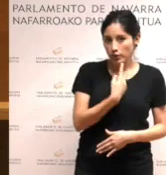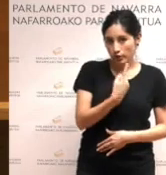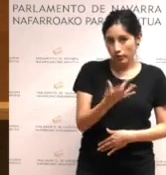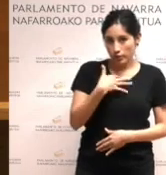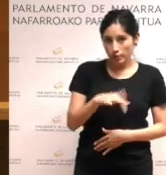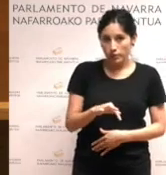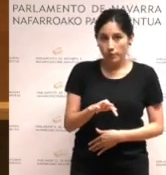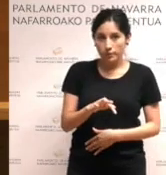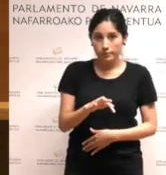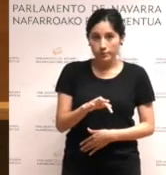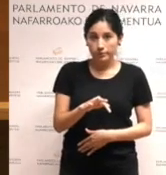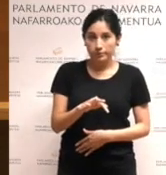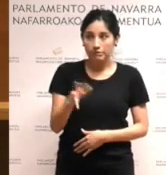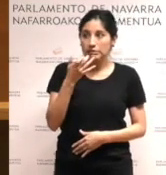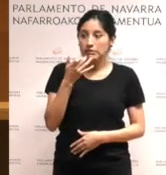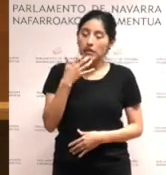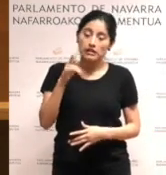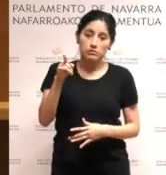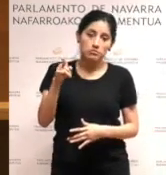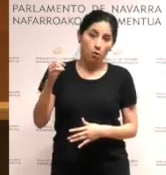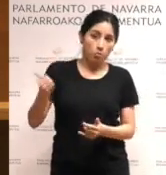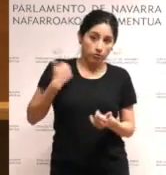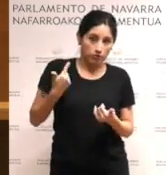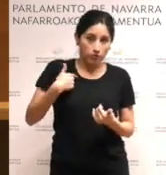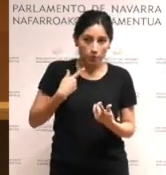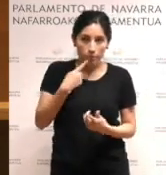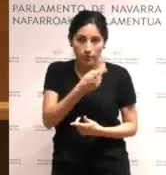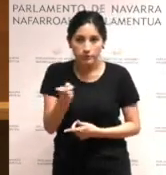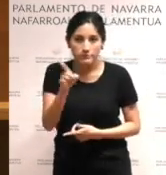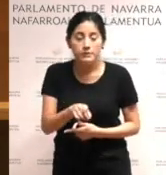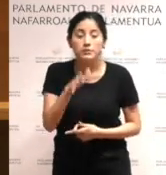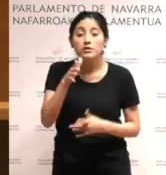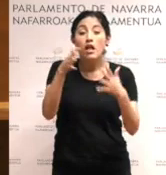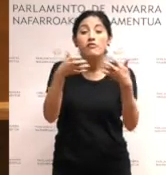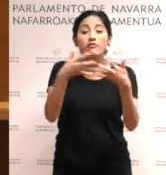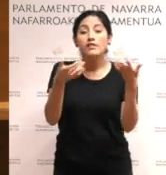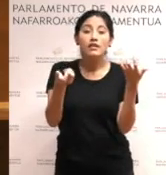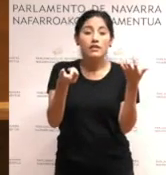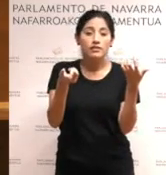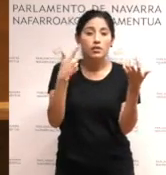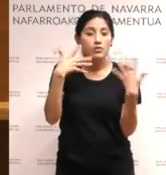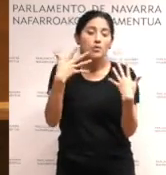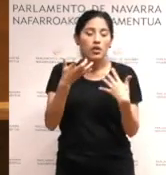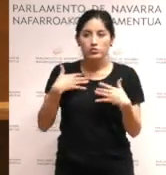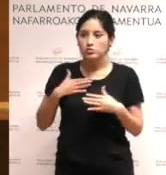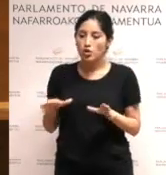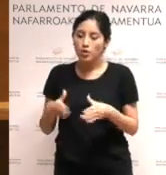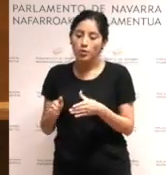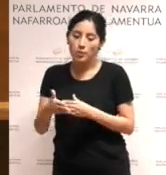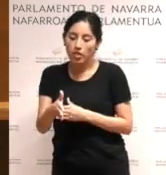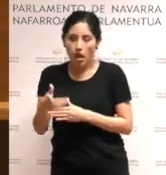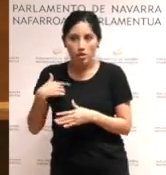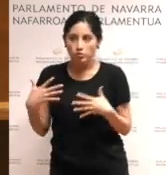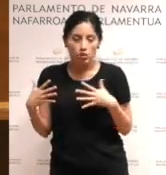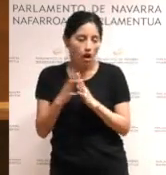cuando usted lo considere oportuno. Me recordó aquella frase que hizo Fortuna: no vamos a pactar con Bildu, si quiere se lo repito 5